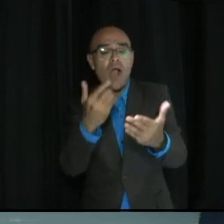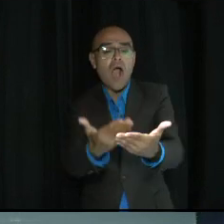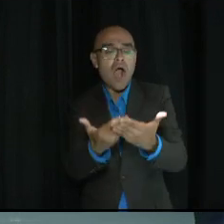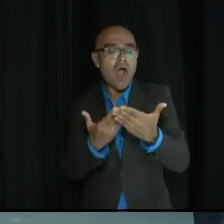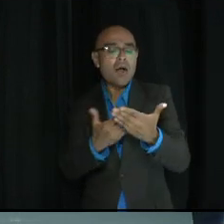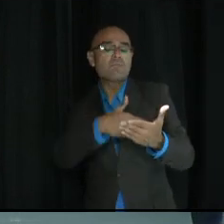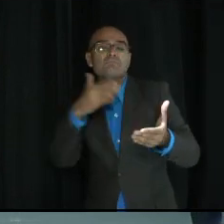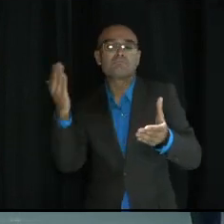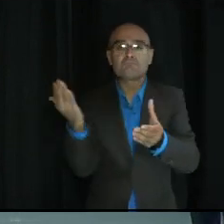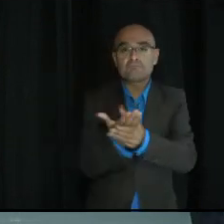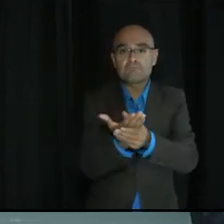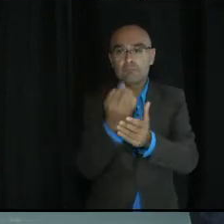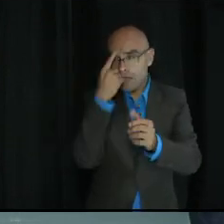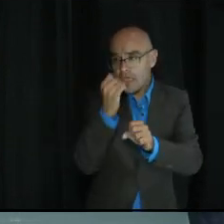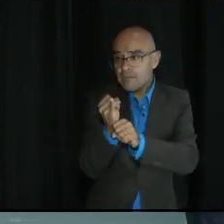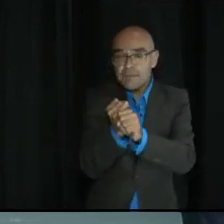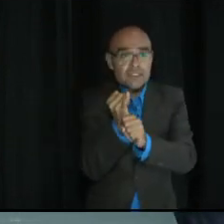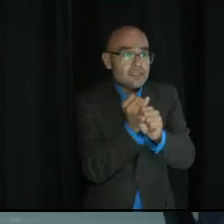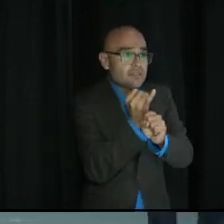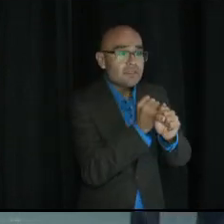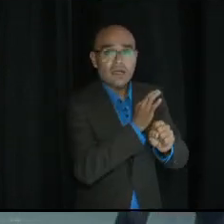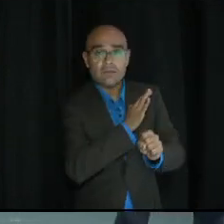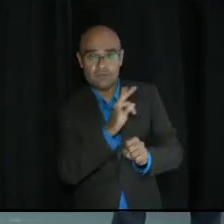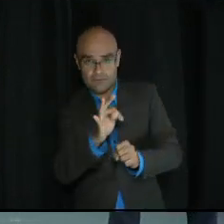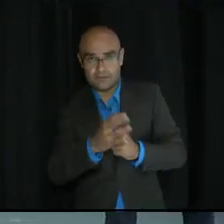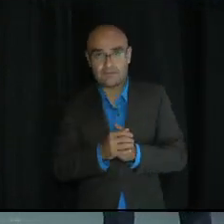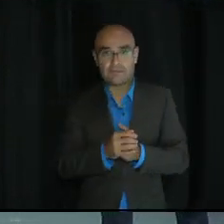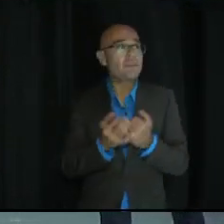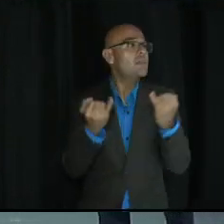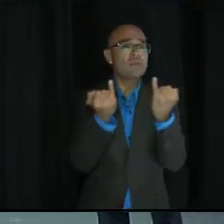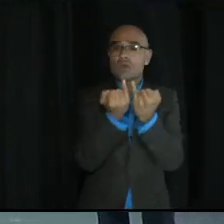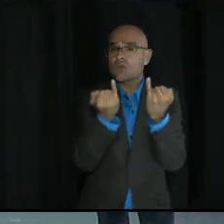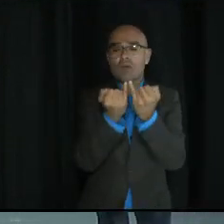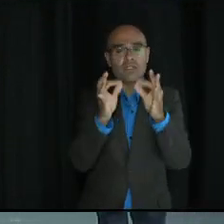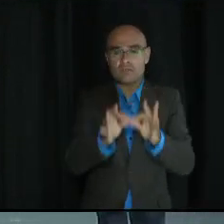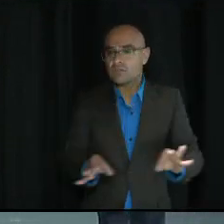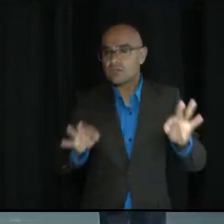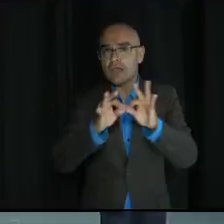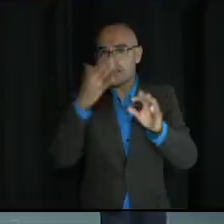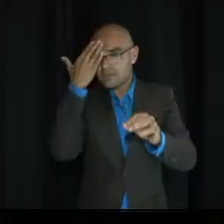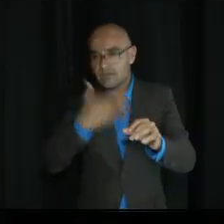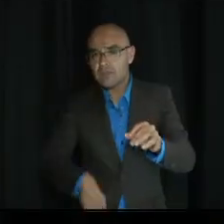investigación para poder efectivamente, se puede decir,